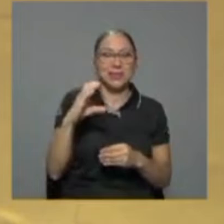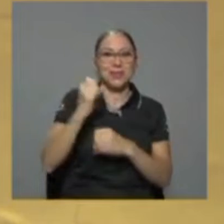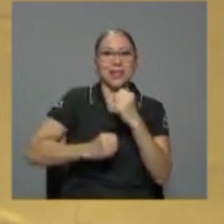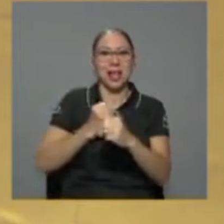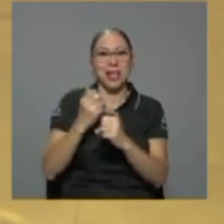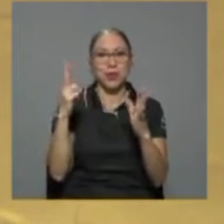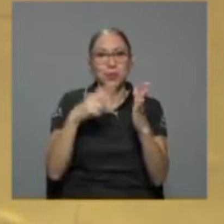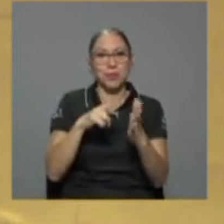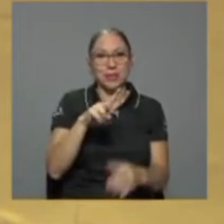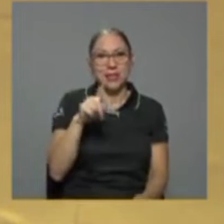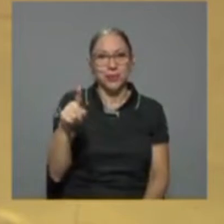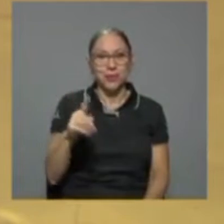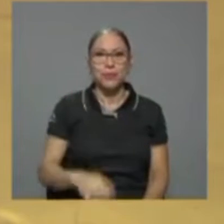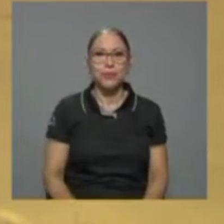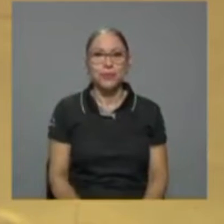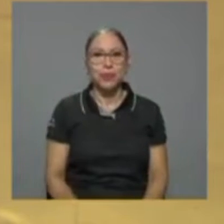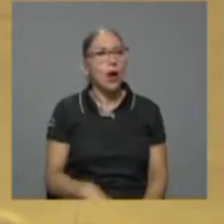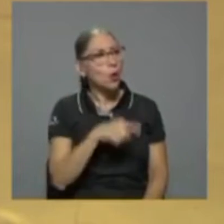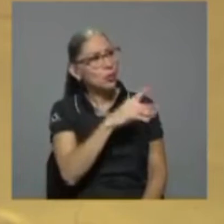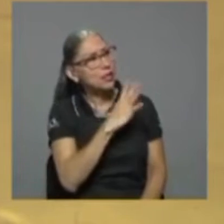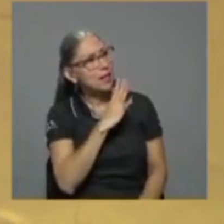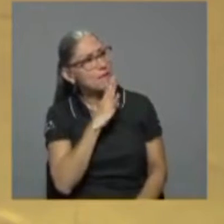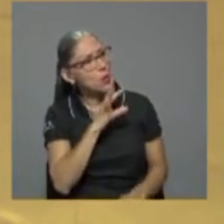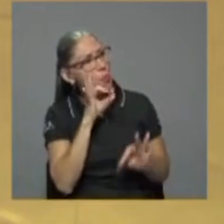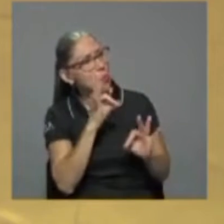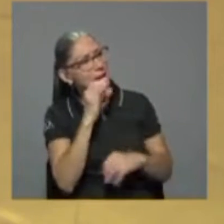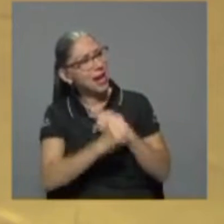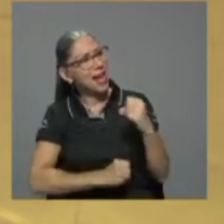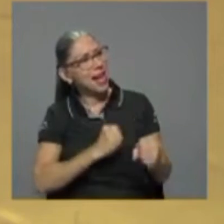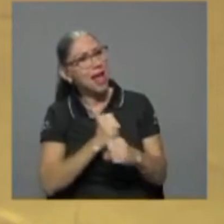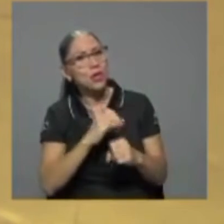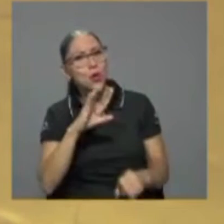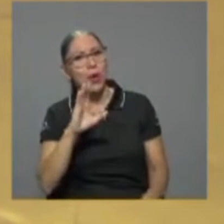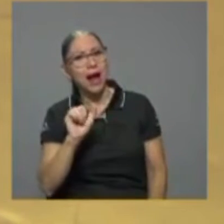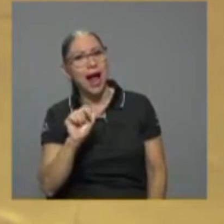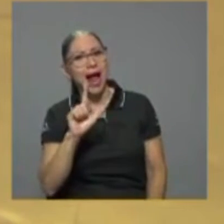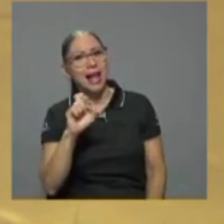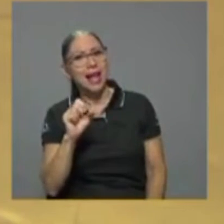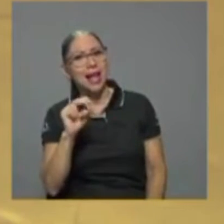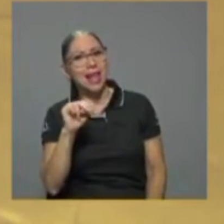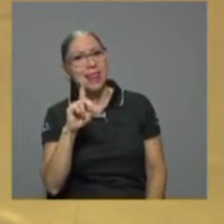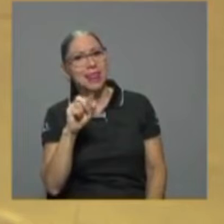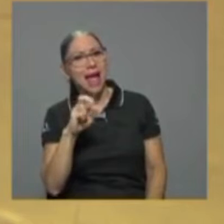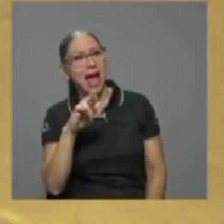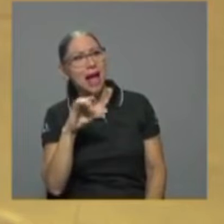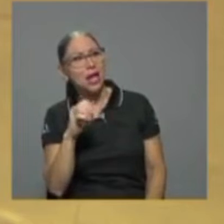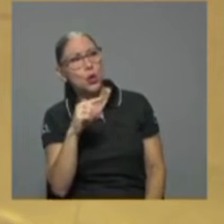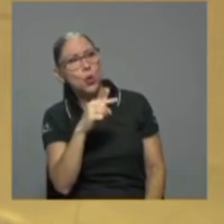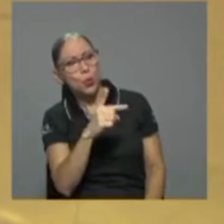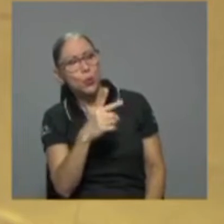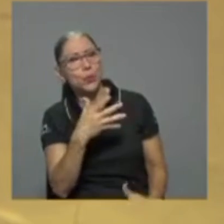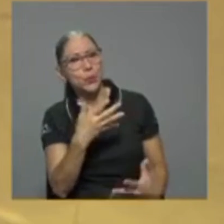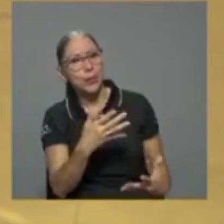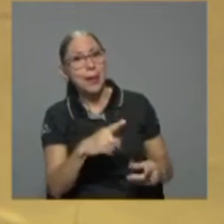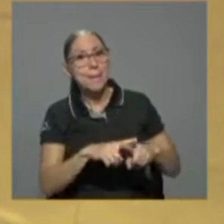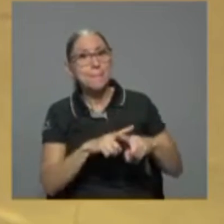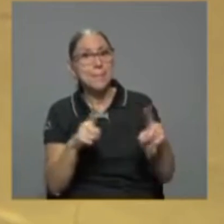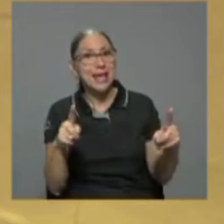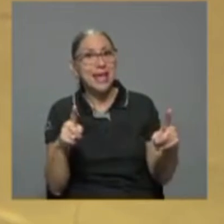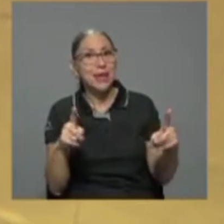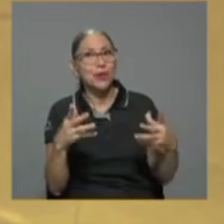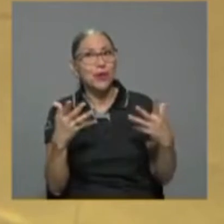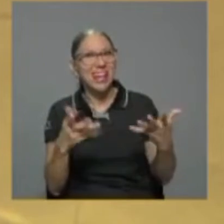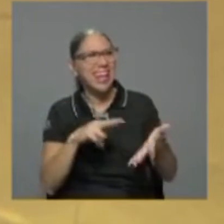usted fue precisa en lo del año calendario, pero de lo que se trata es que antes los 12